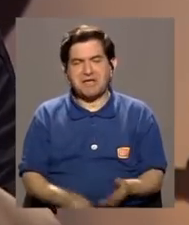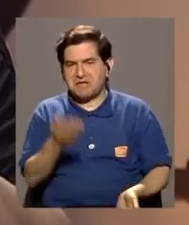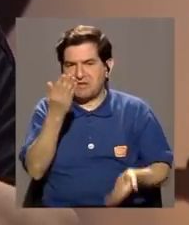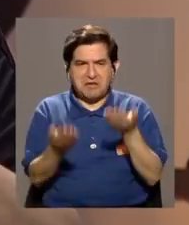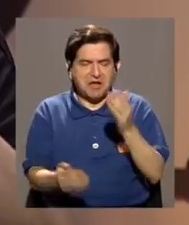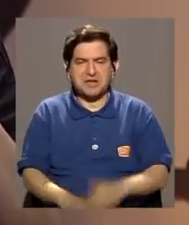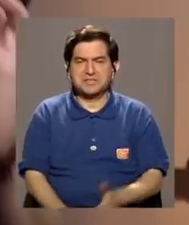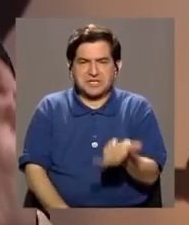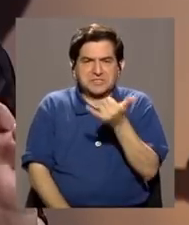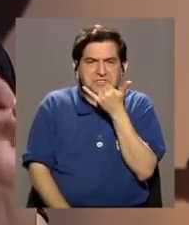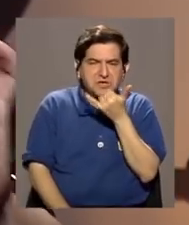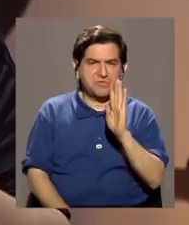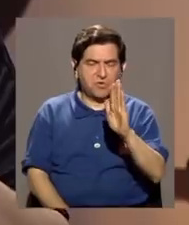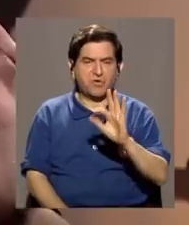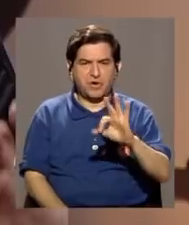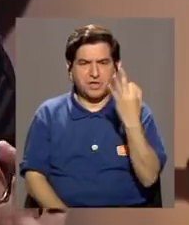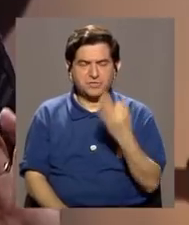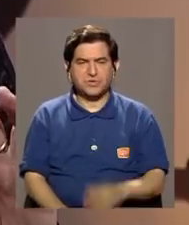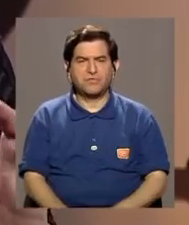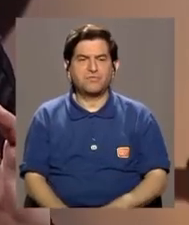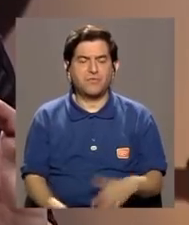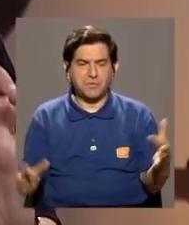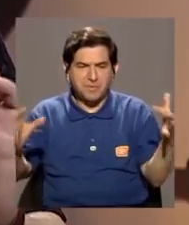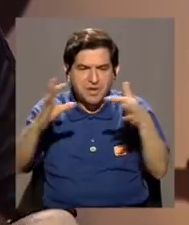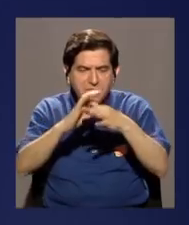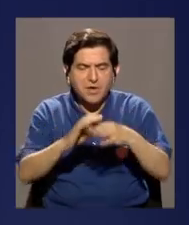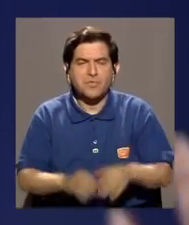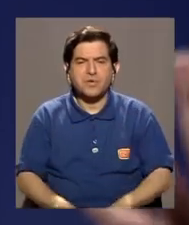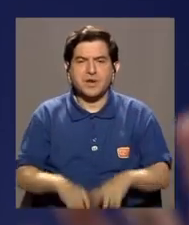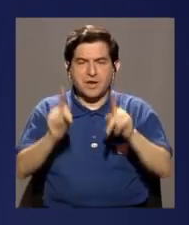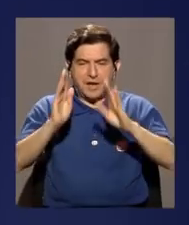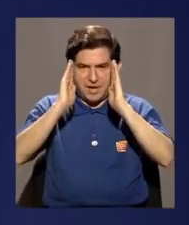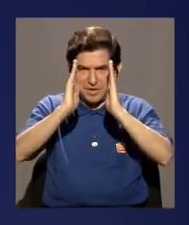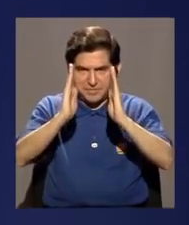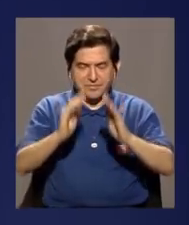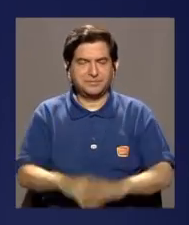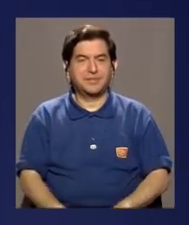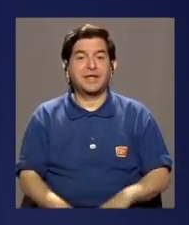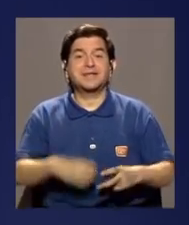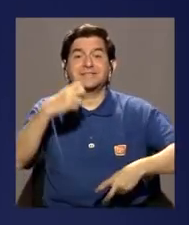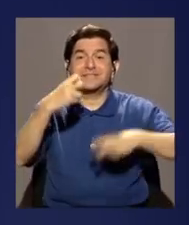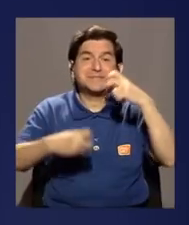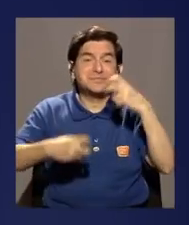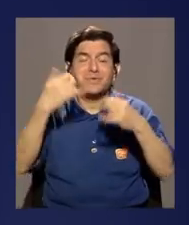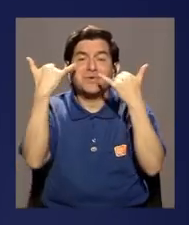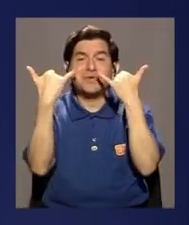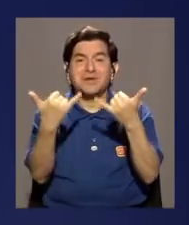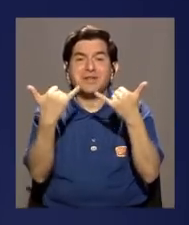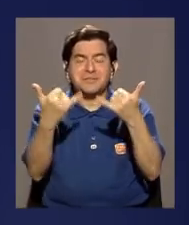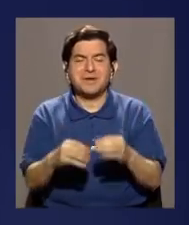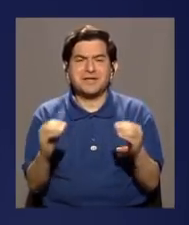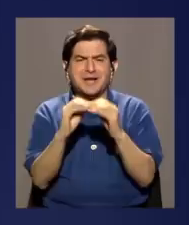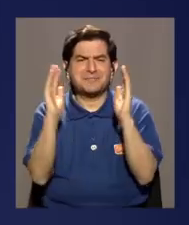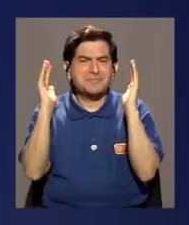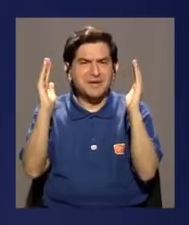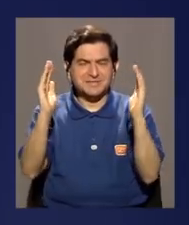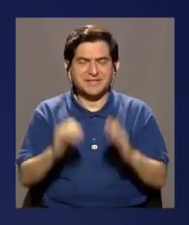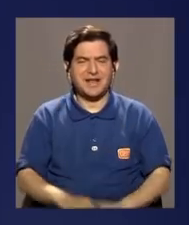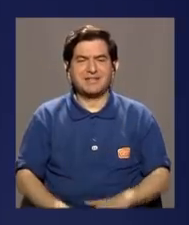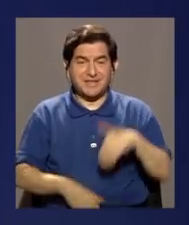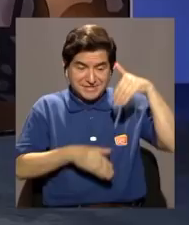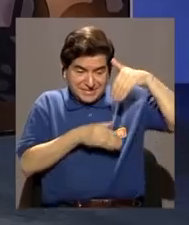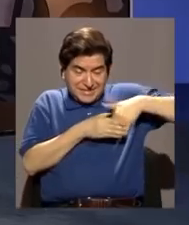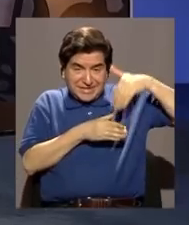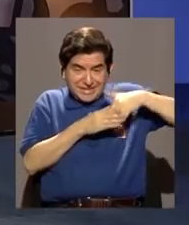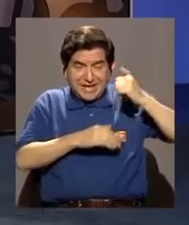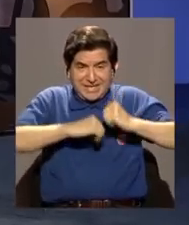que está cometiendo digamos un error en su manera de vincularse con la paciente sino que hay un problema que es mucho más grueso que es de manera